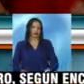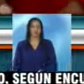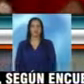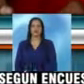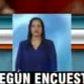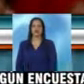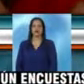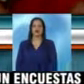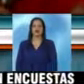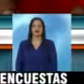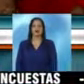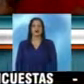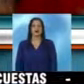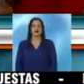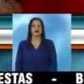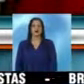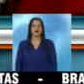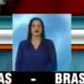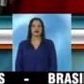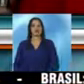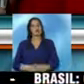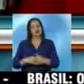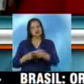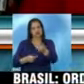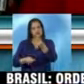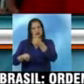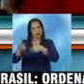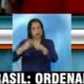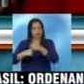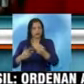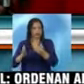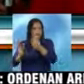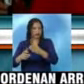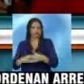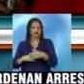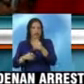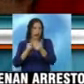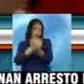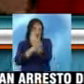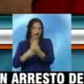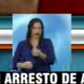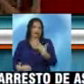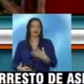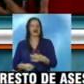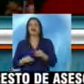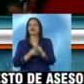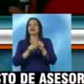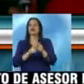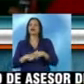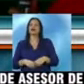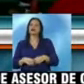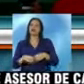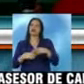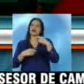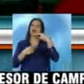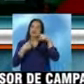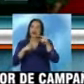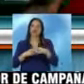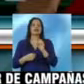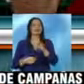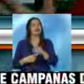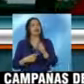alcalde. Alcalde, sobre los comerciantes decía más temprano, también en el noticiero, de que había un proyecto por parte de la municipalidad de hacer